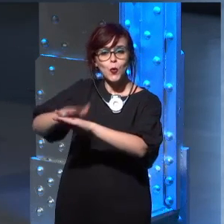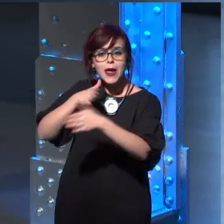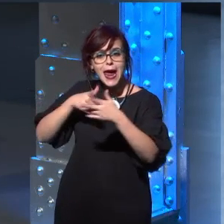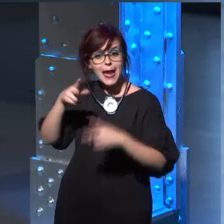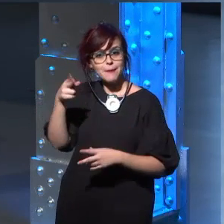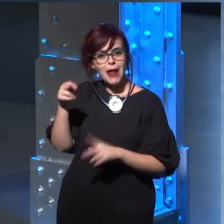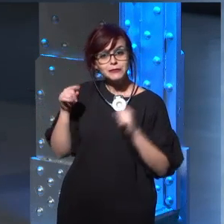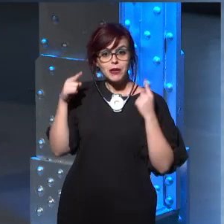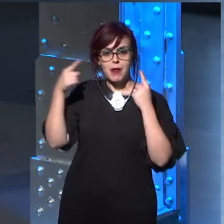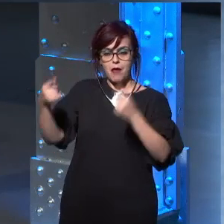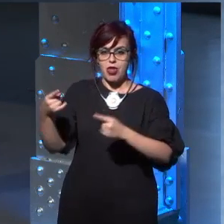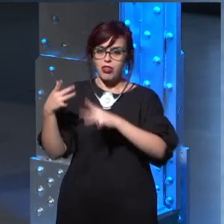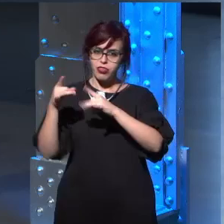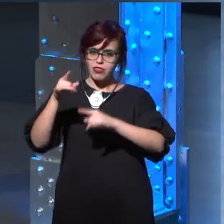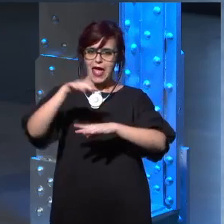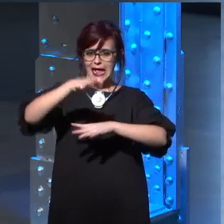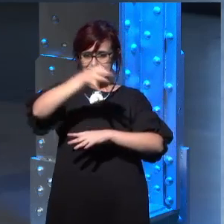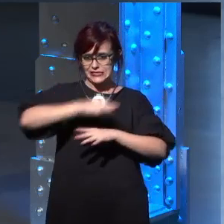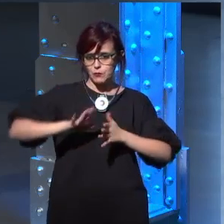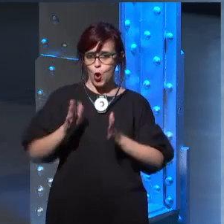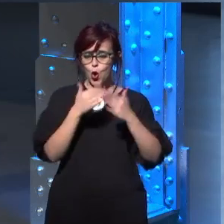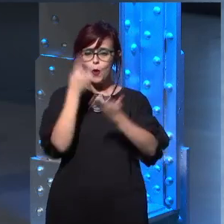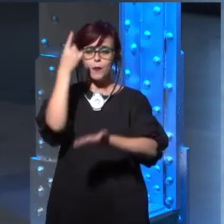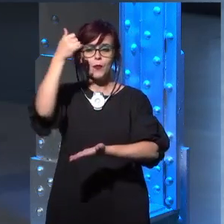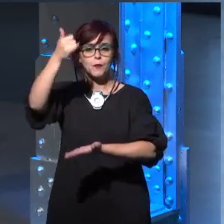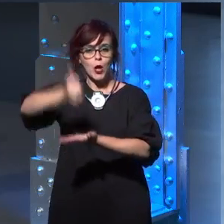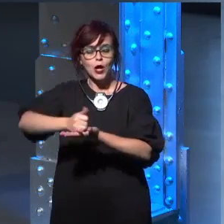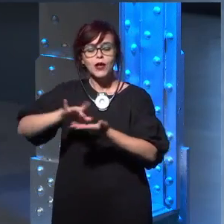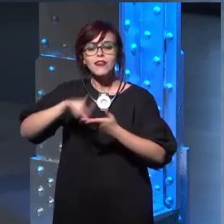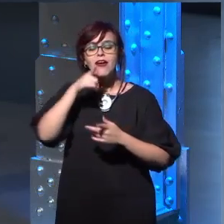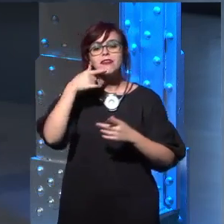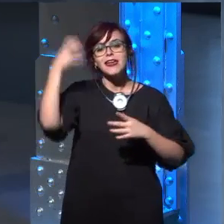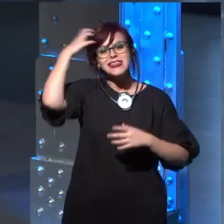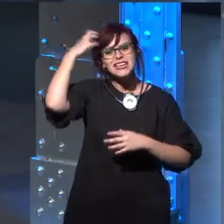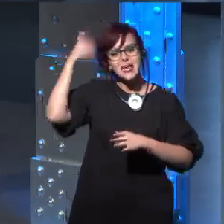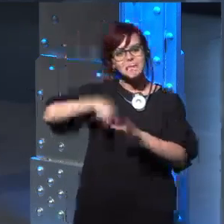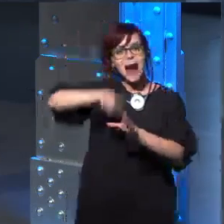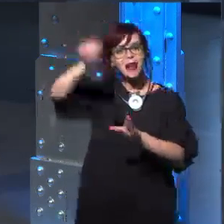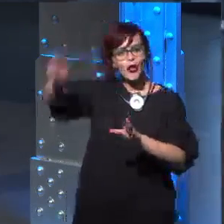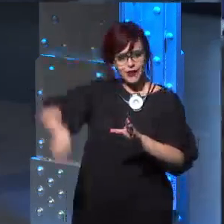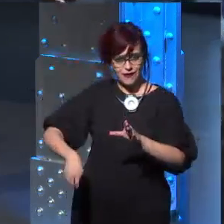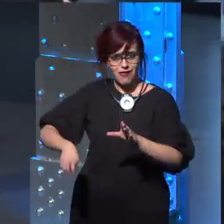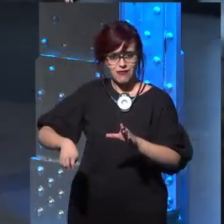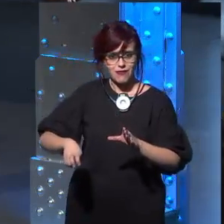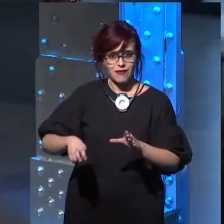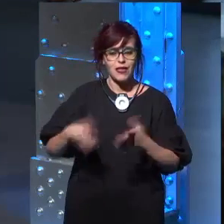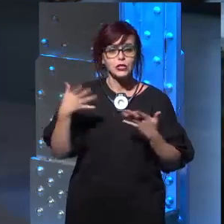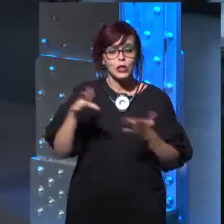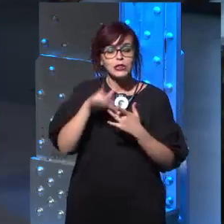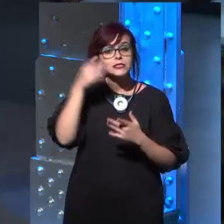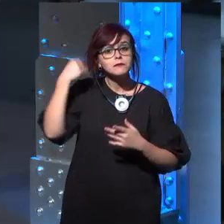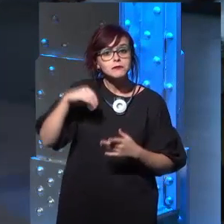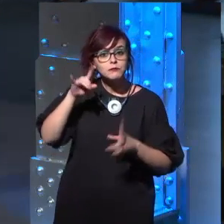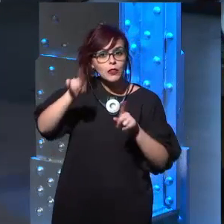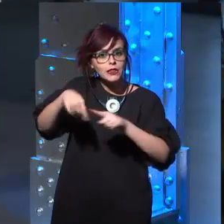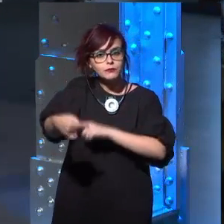Poniente por primera vez. La nueva ciudad se llamó Desembarco del Rey, y desde allí Aegon el Dragón